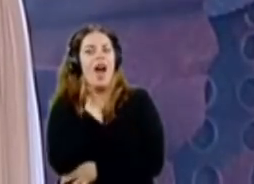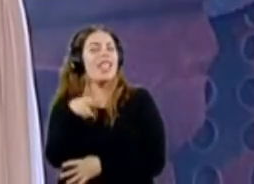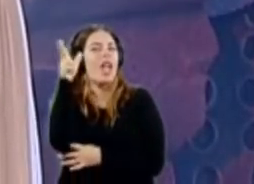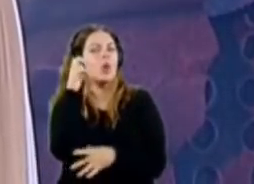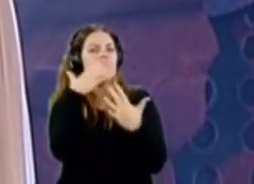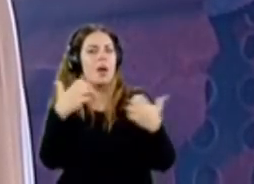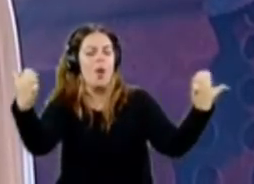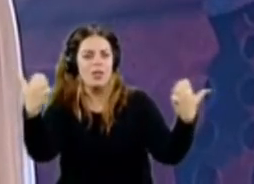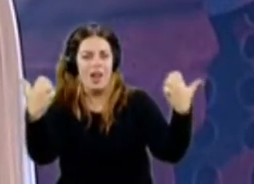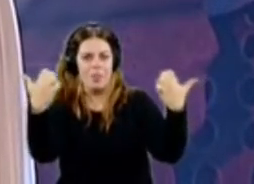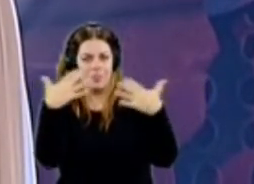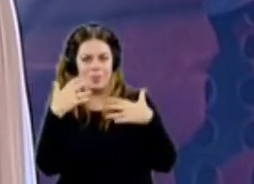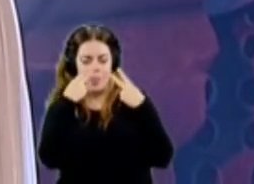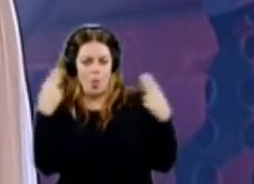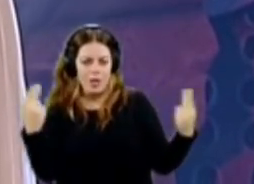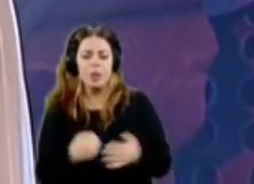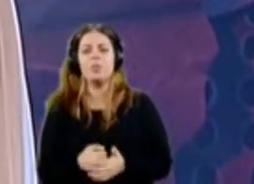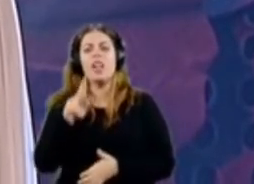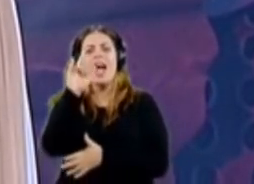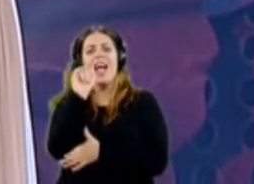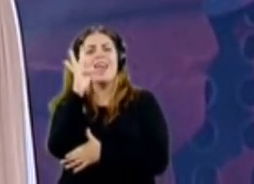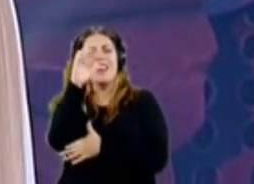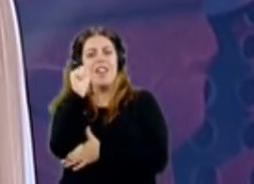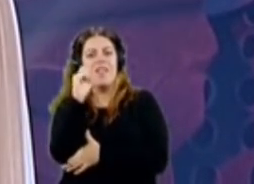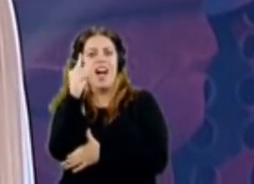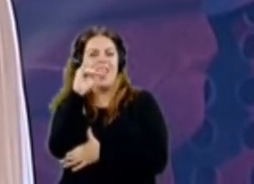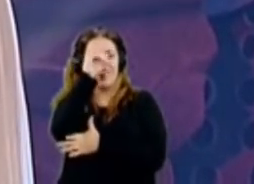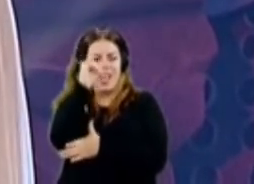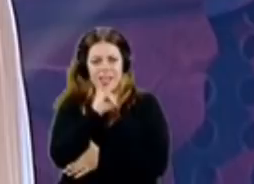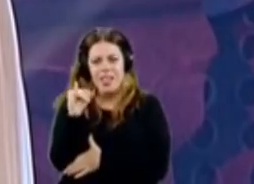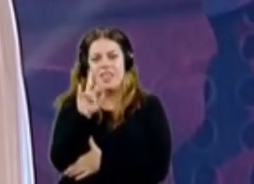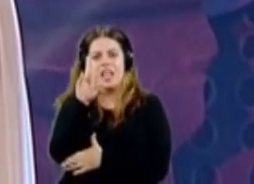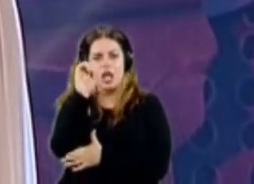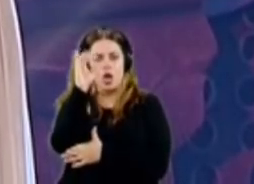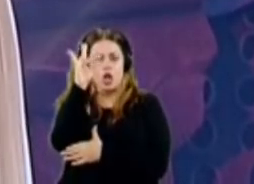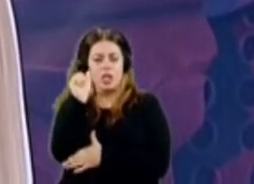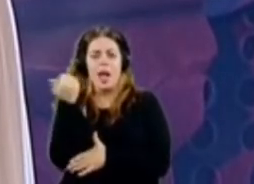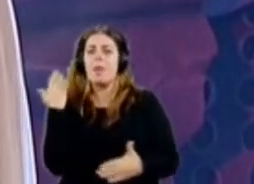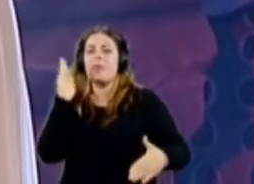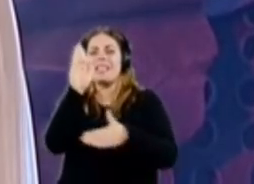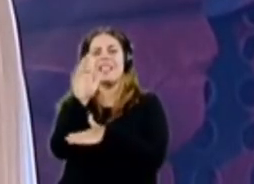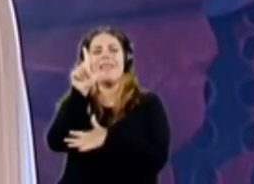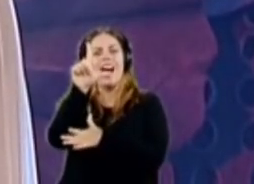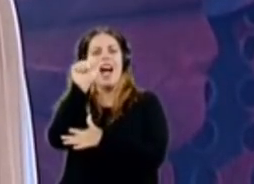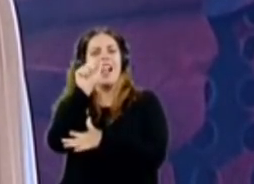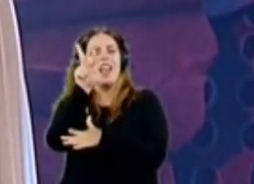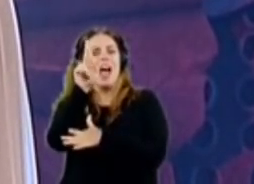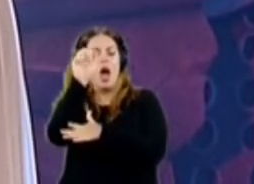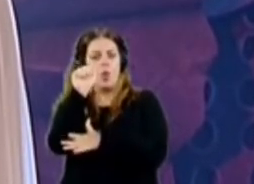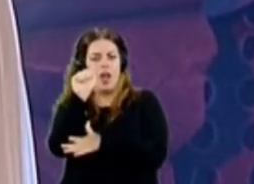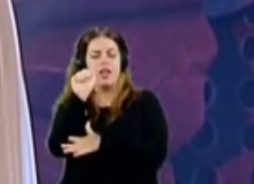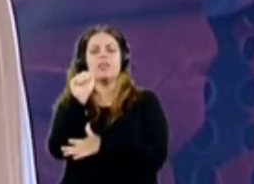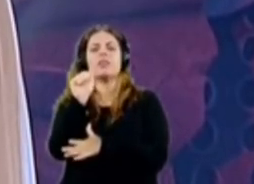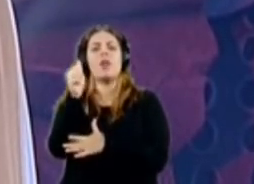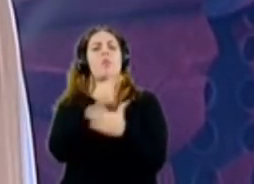Rafa Denis y Rosa Montes de Oca presentan a Laura García Denis con un maquillaje